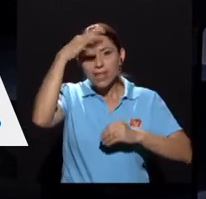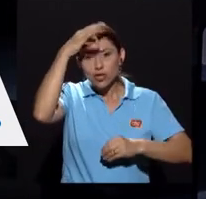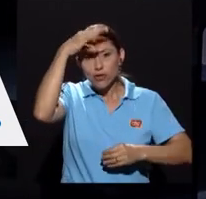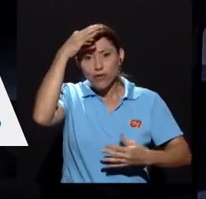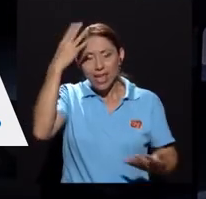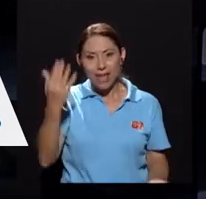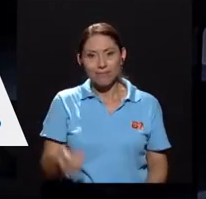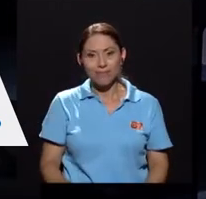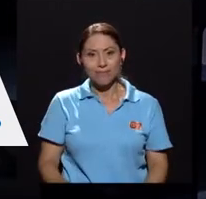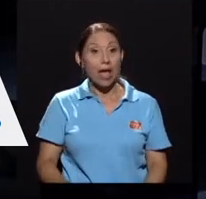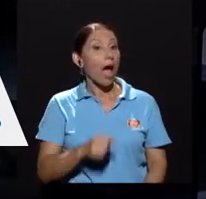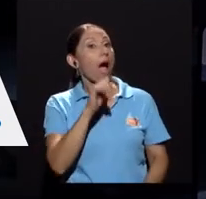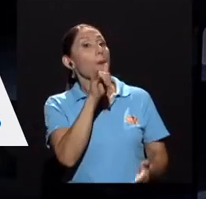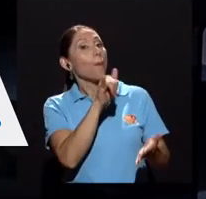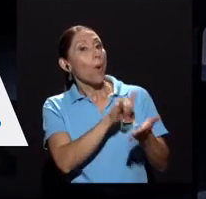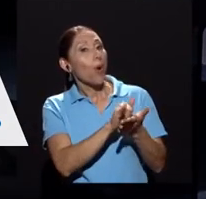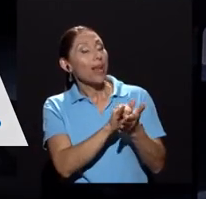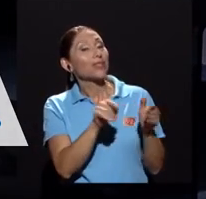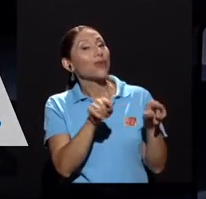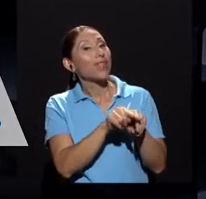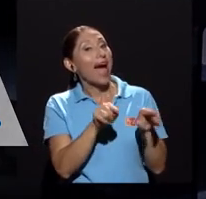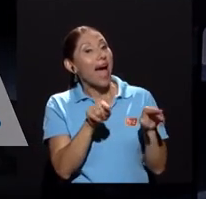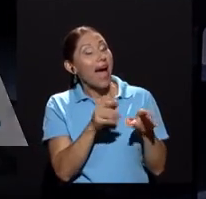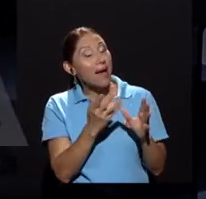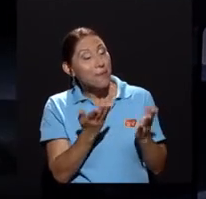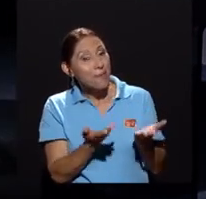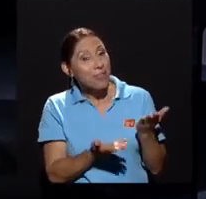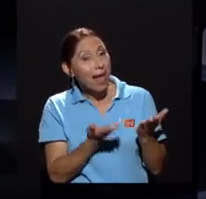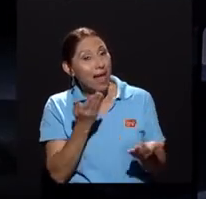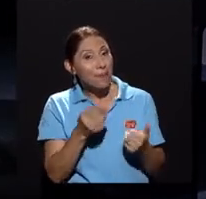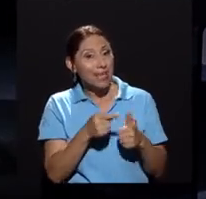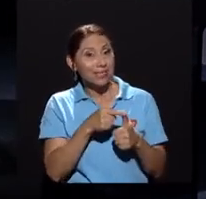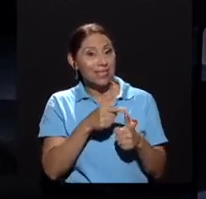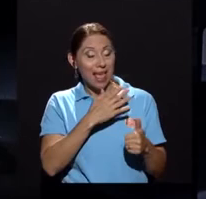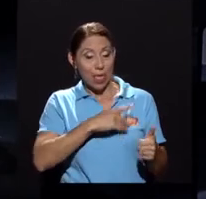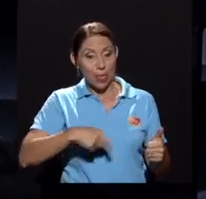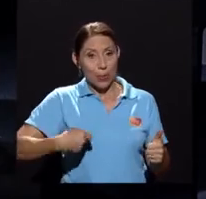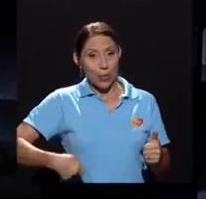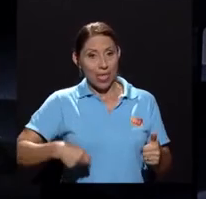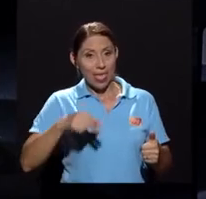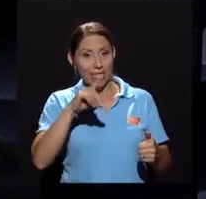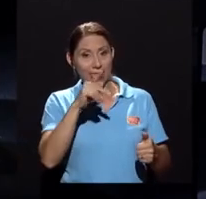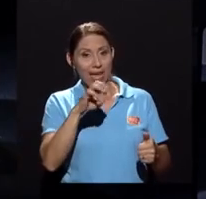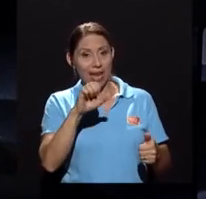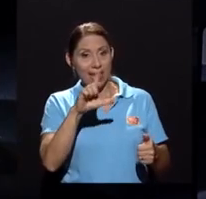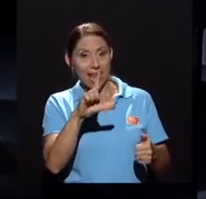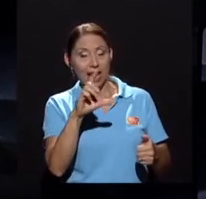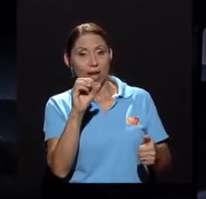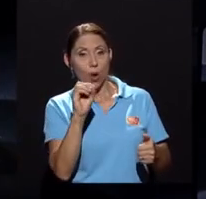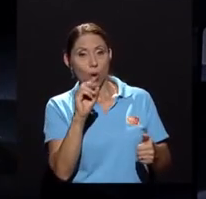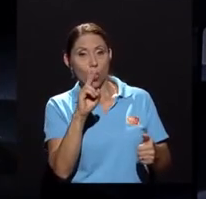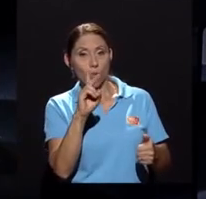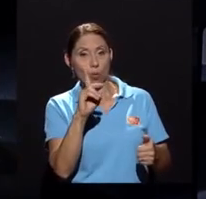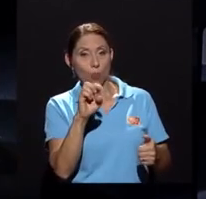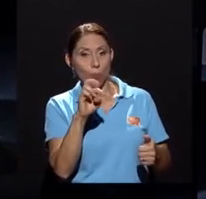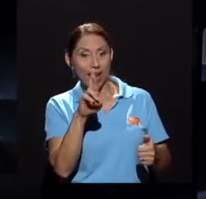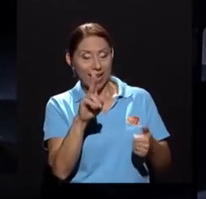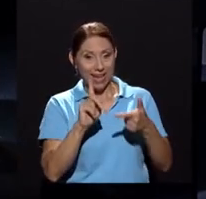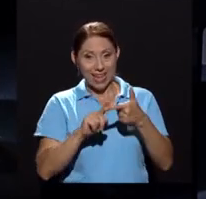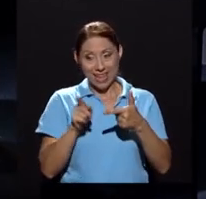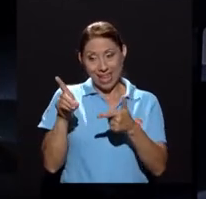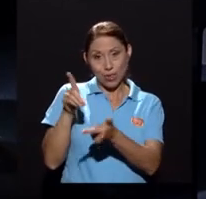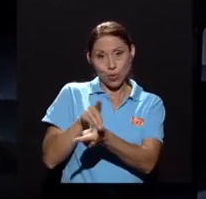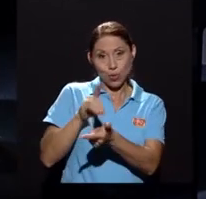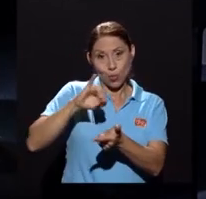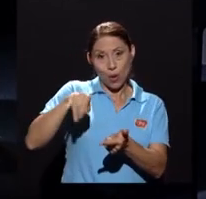hicieron tanta química donde ni el líder exactamente yo el que viste a don daniel para que viniera al